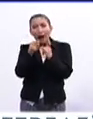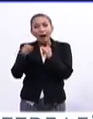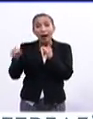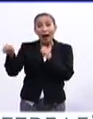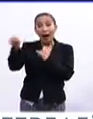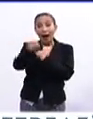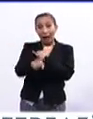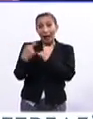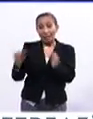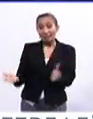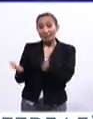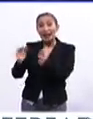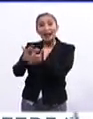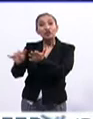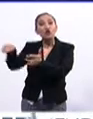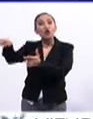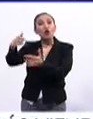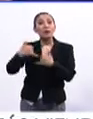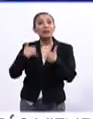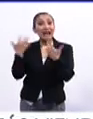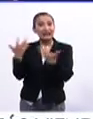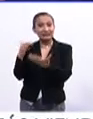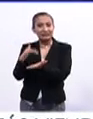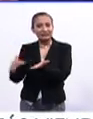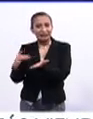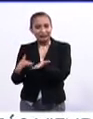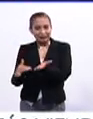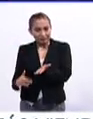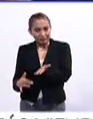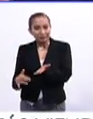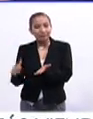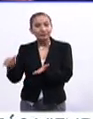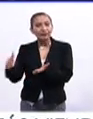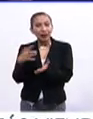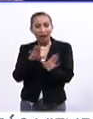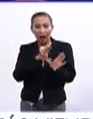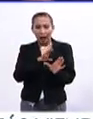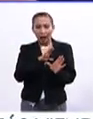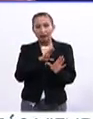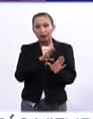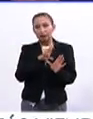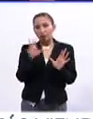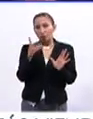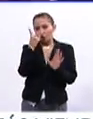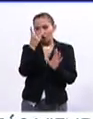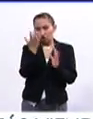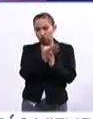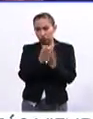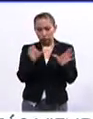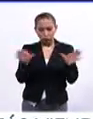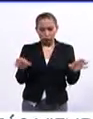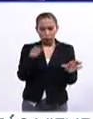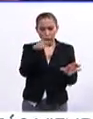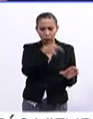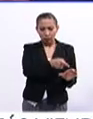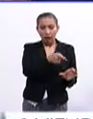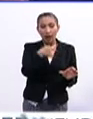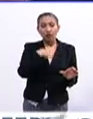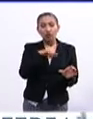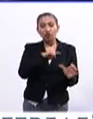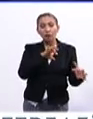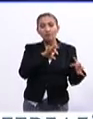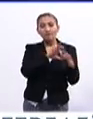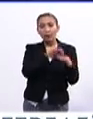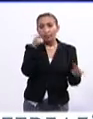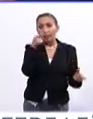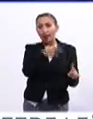a promover la lectura en los jóvenes. Entonces se divide, pudiéramos decir, en dos partes. Una en la que nos